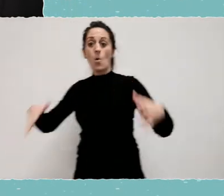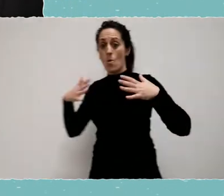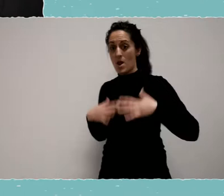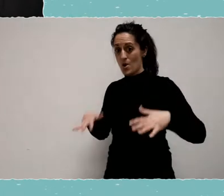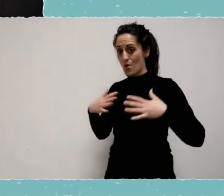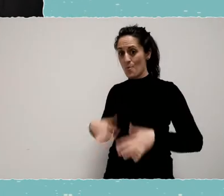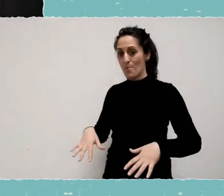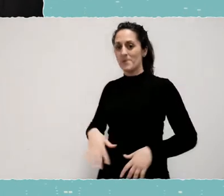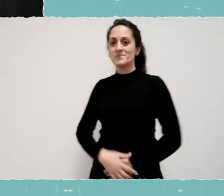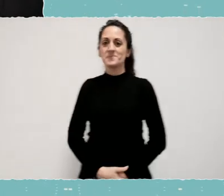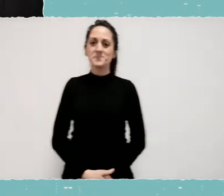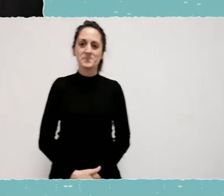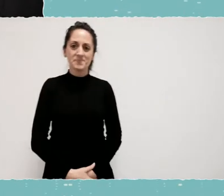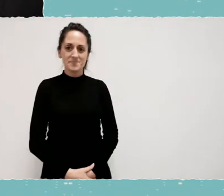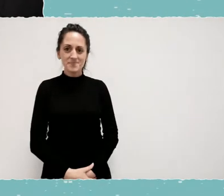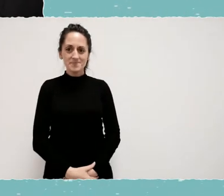E coa roupa da...